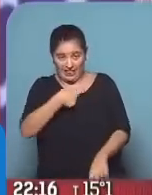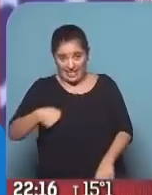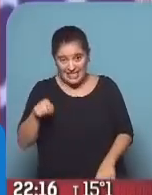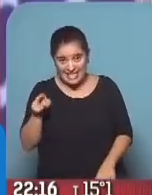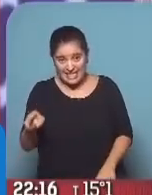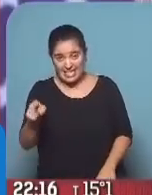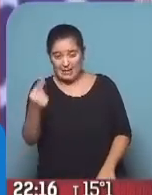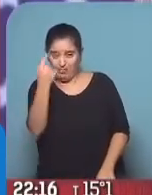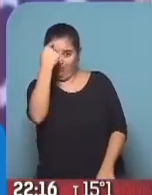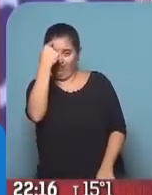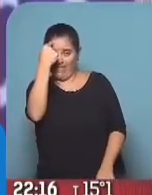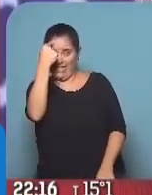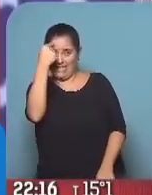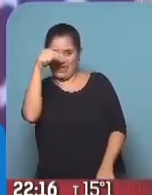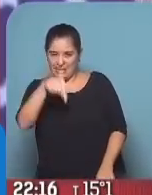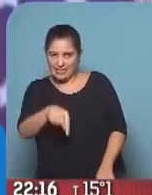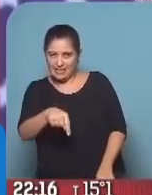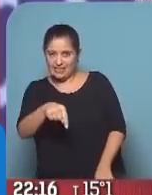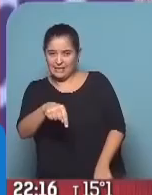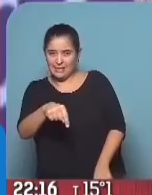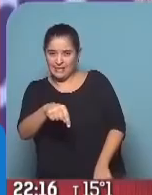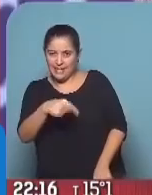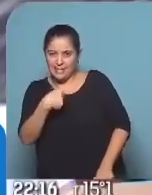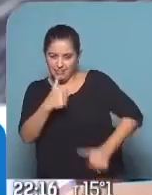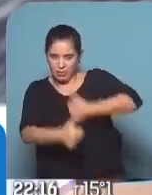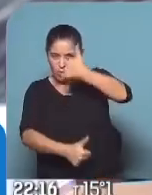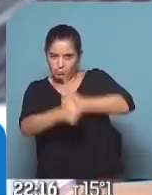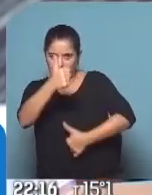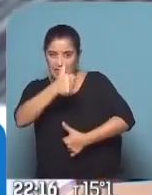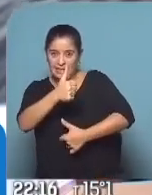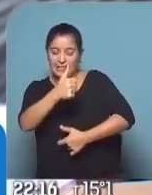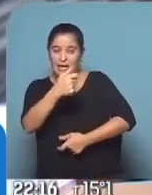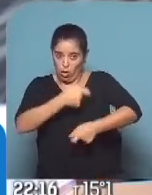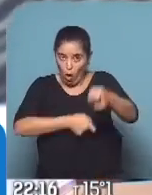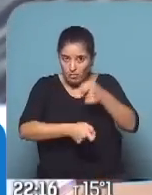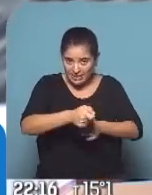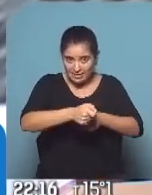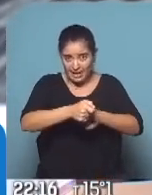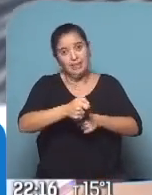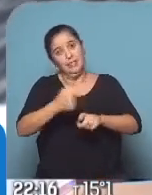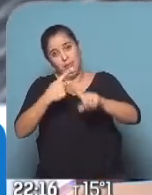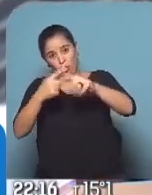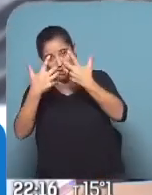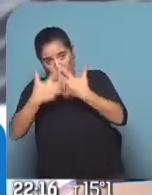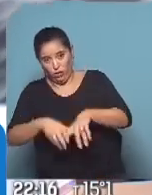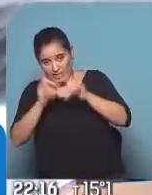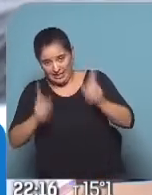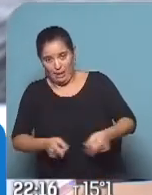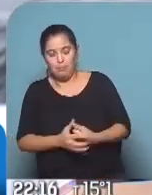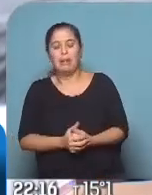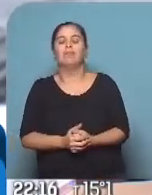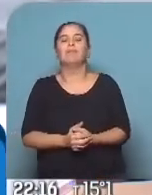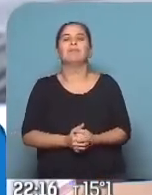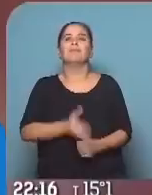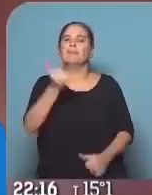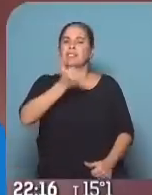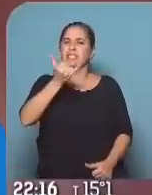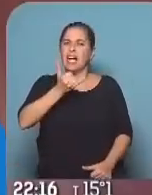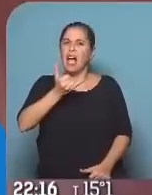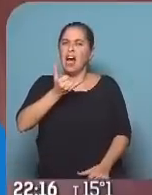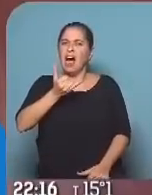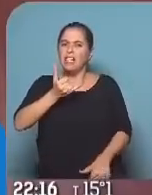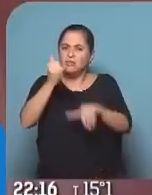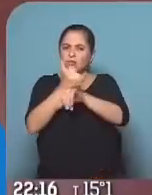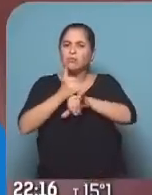en realidad una carrera que no es solo comercial, sino que es también tecnológica. Hay un dato histórico. En 1930, Gran Depresión,